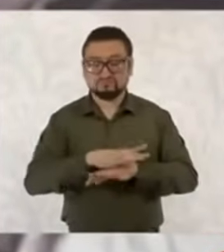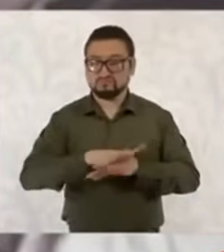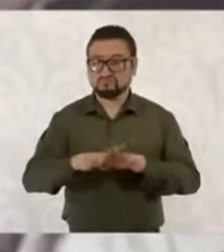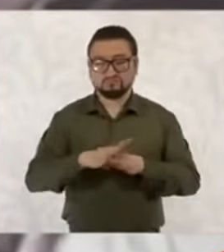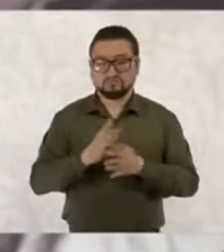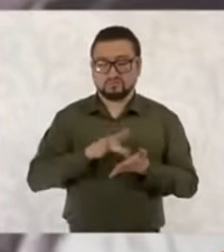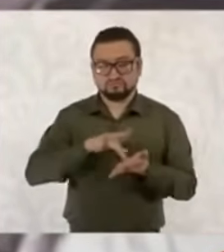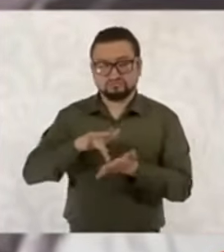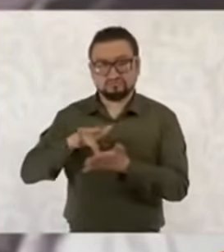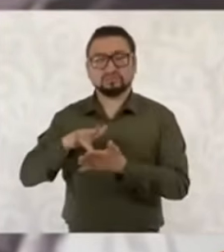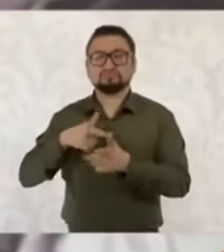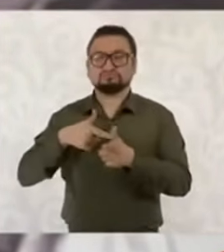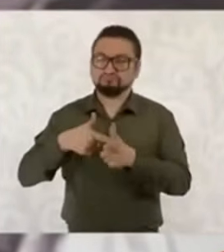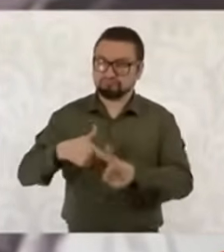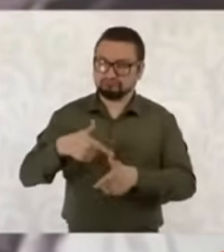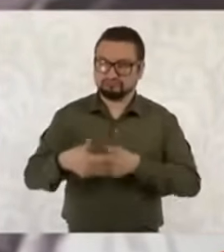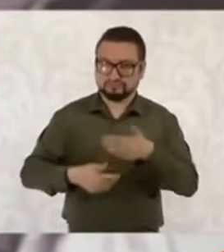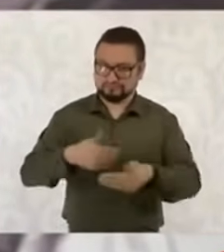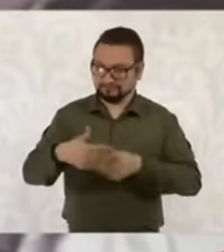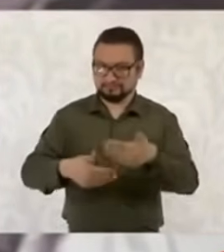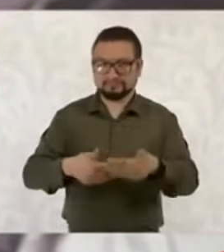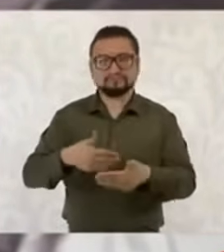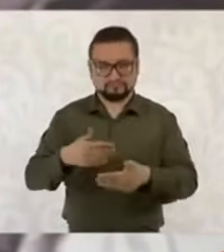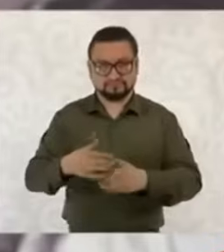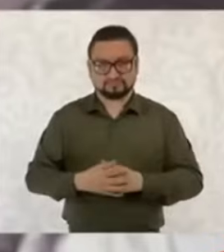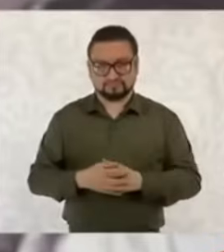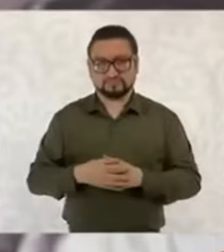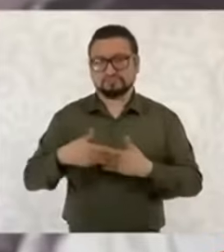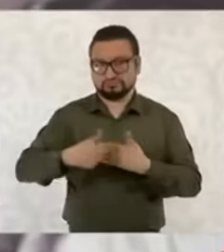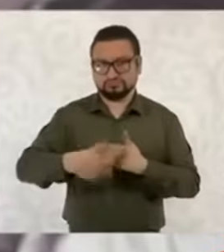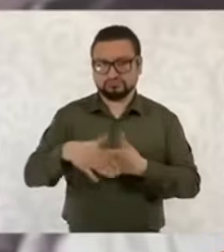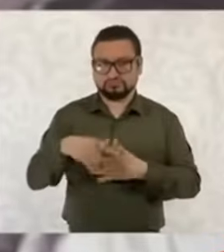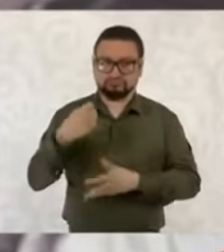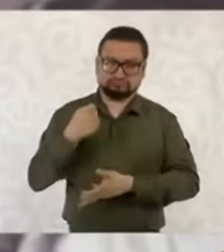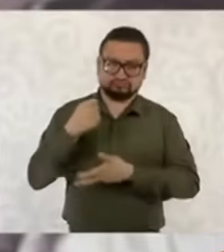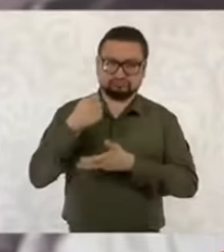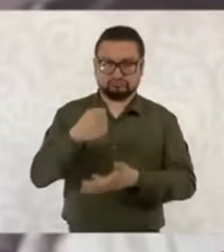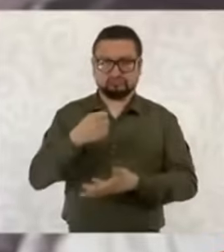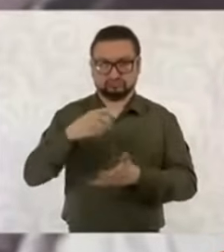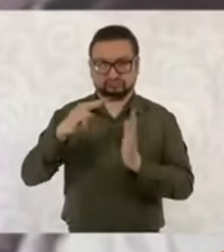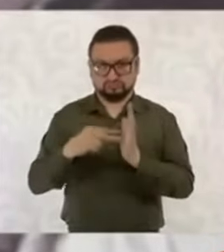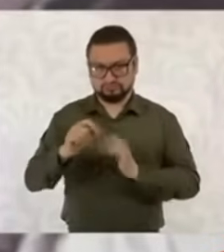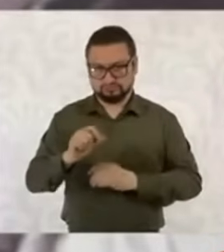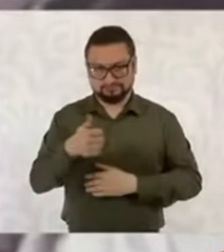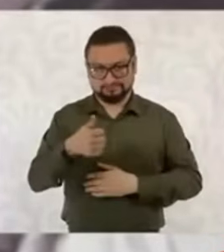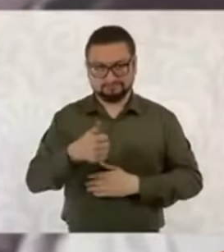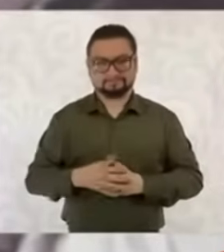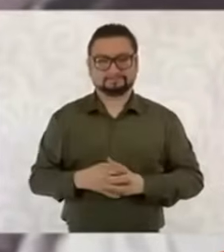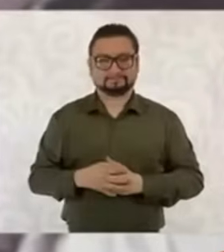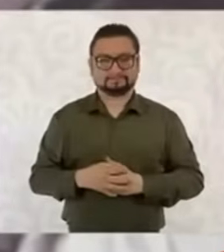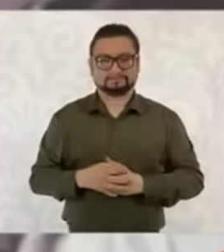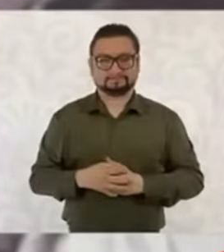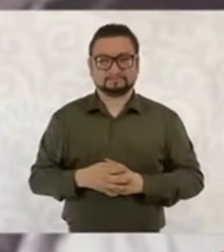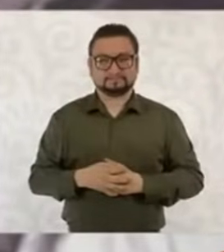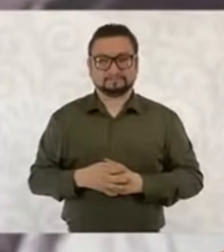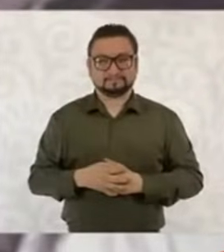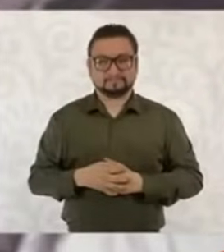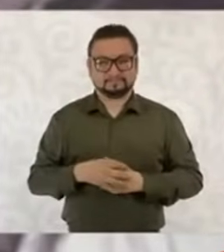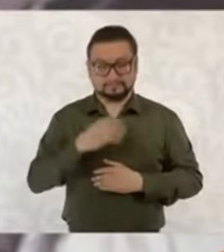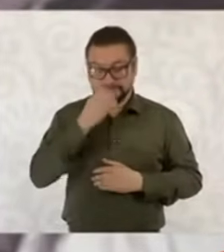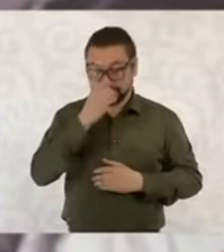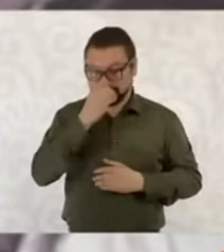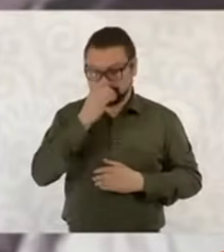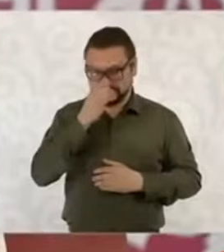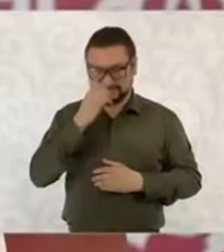la que vamos a seguir profundizando durante el presupuesto del 2026. A nivel